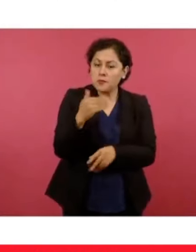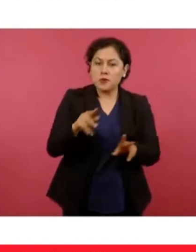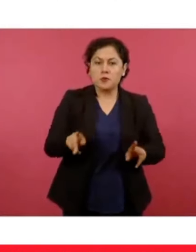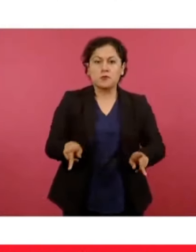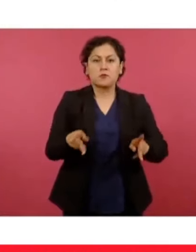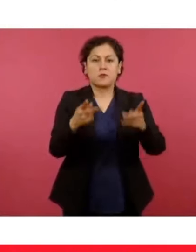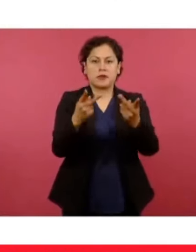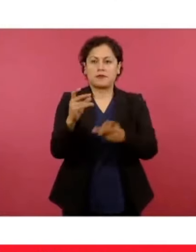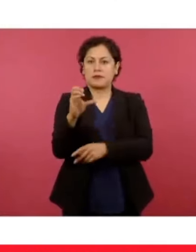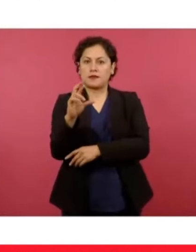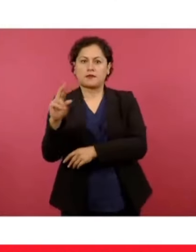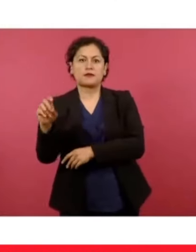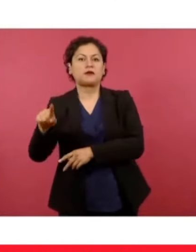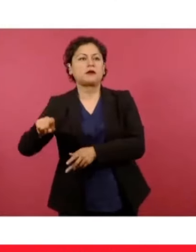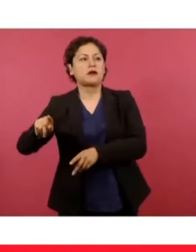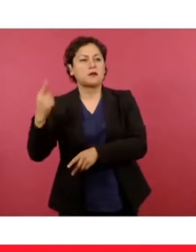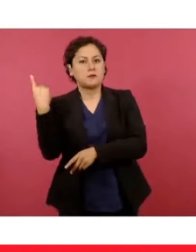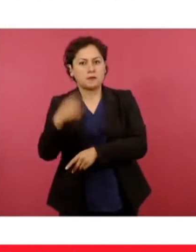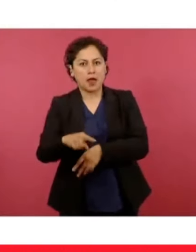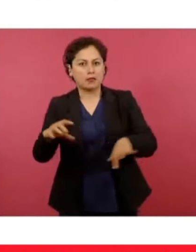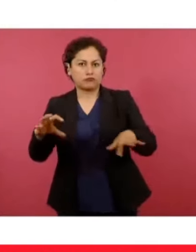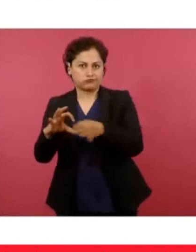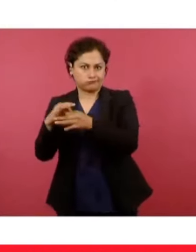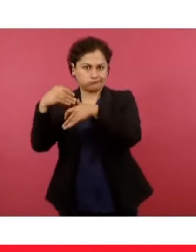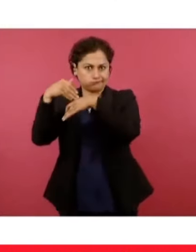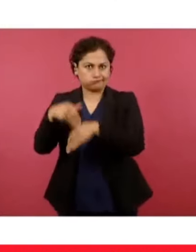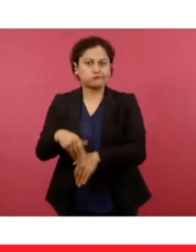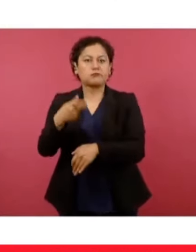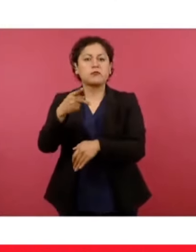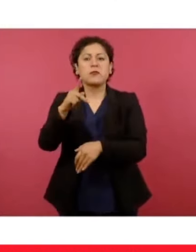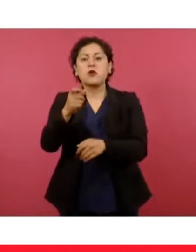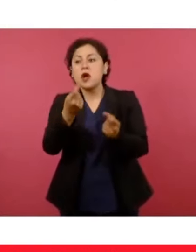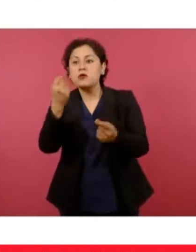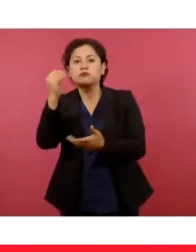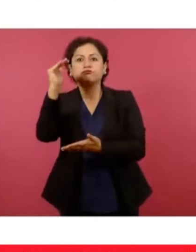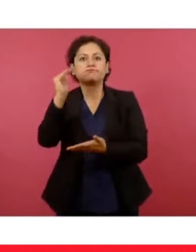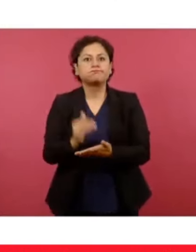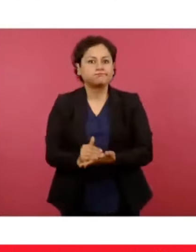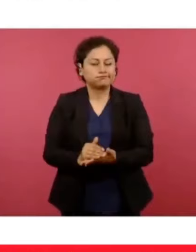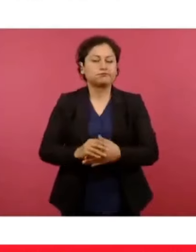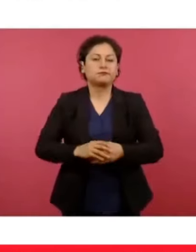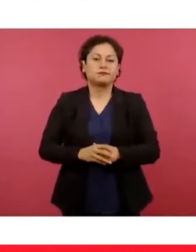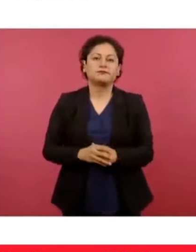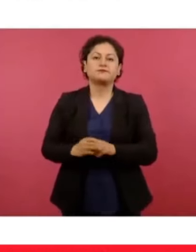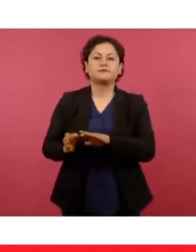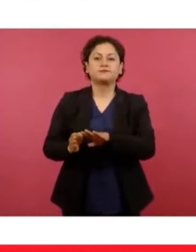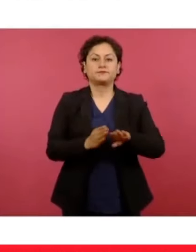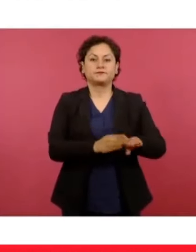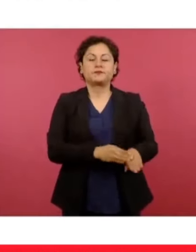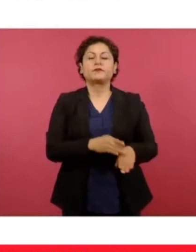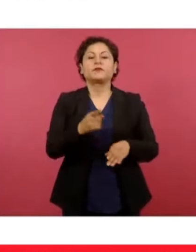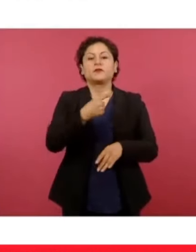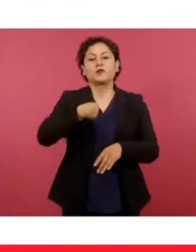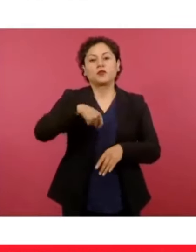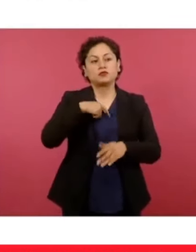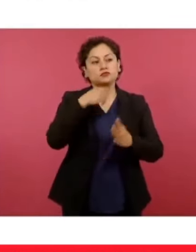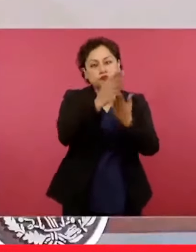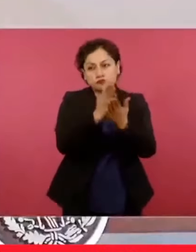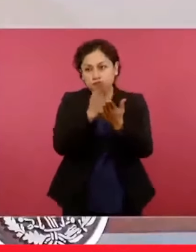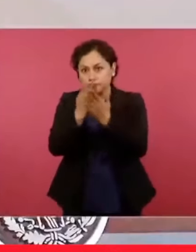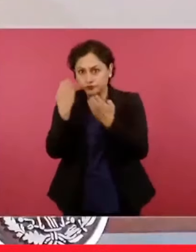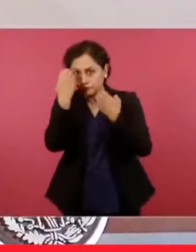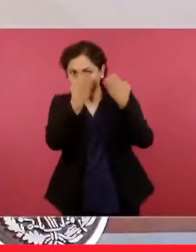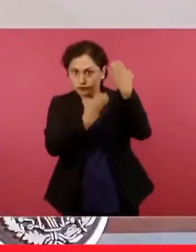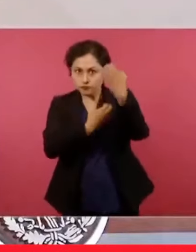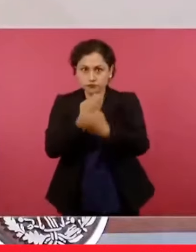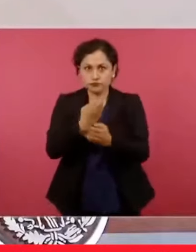establecido por la cre sino que son casos donde están por debajo de ese precio máximo ya específicamente en el caso de las verificaciones en el periodo del